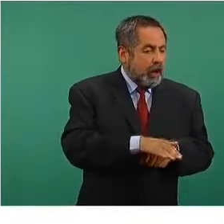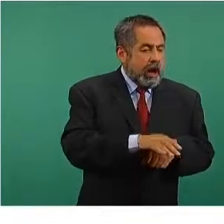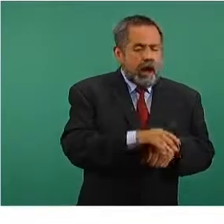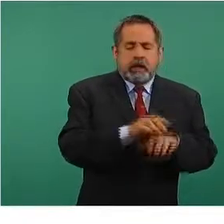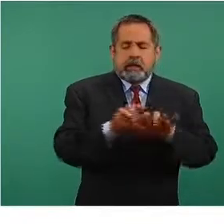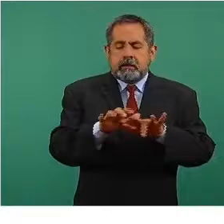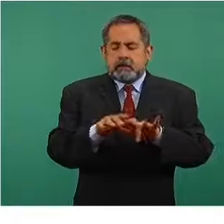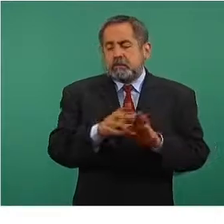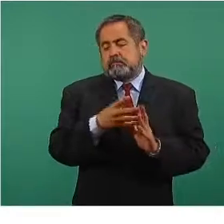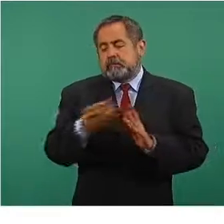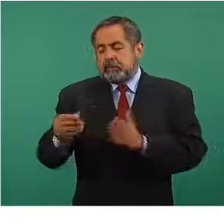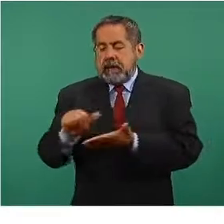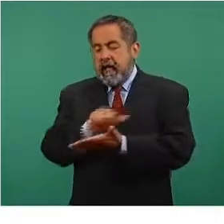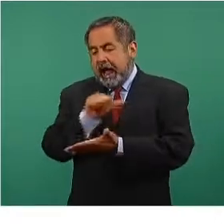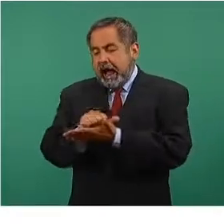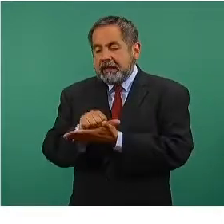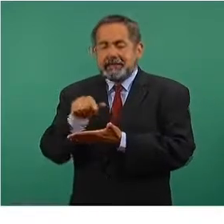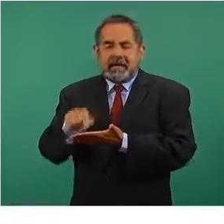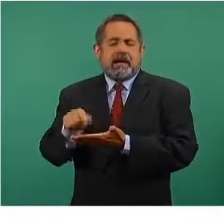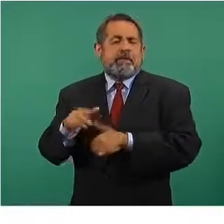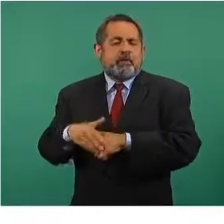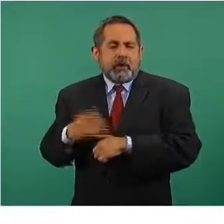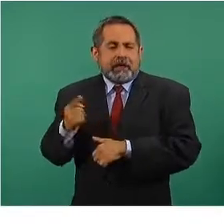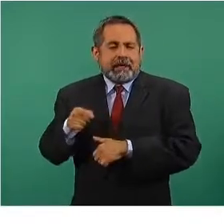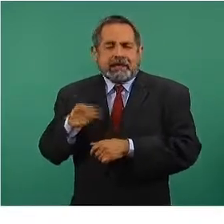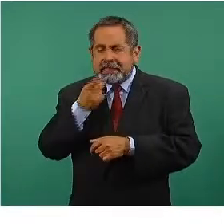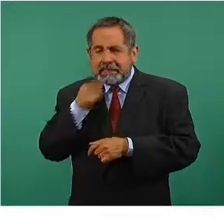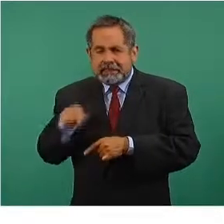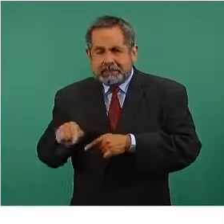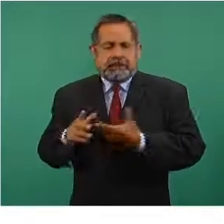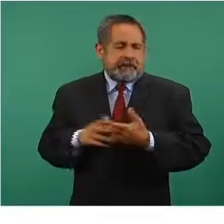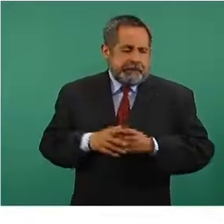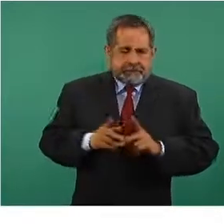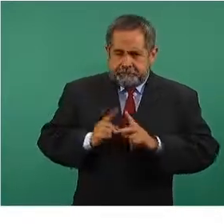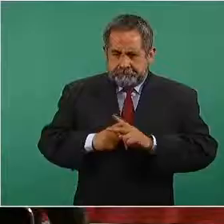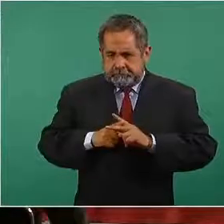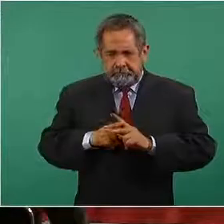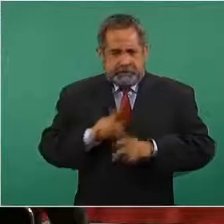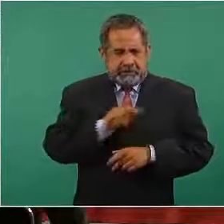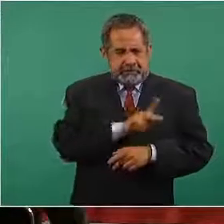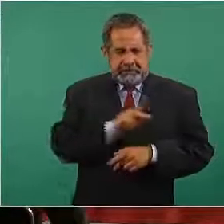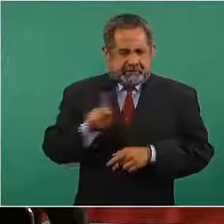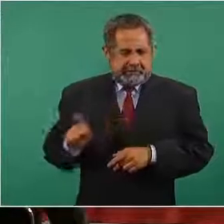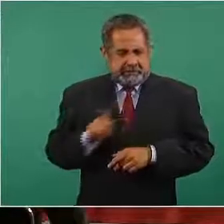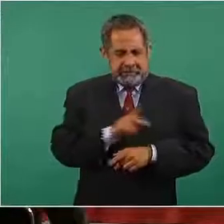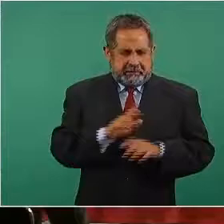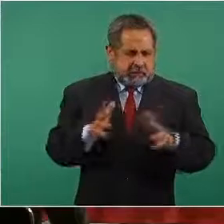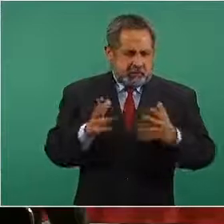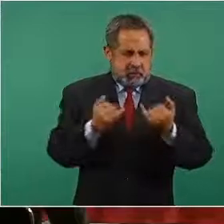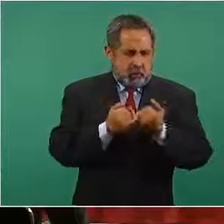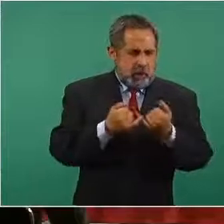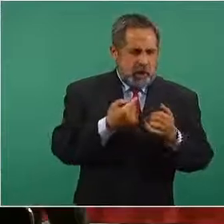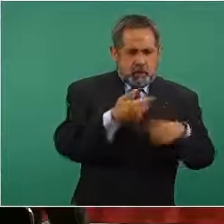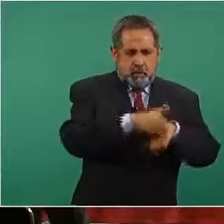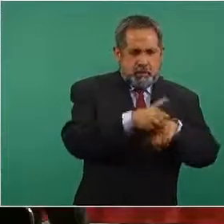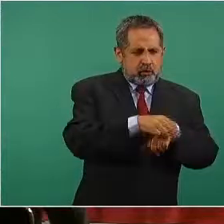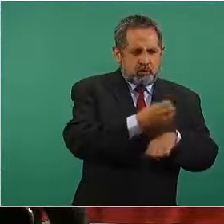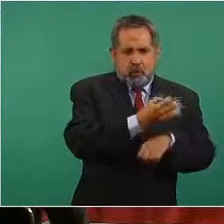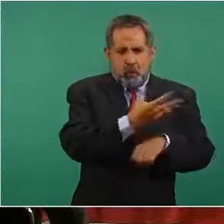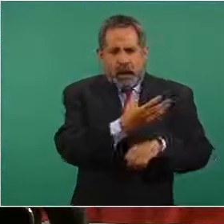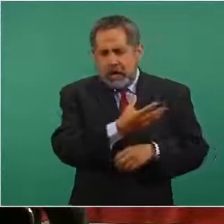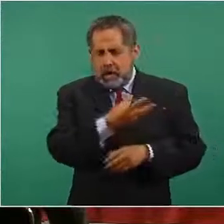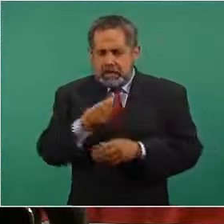la que calculamos el exceso, pero eso también, y se utilizan algoritmos estandarizados para tratar de encontrar causas básicas. Esto es